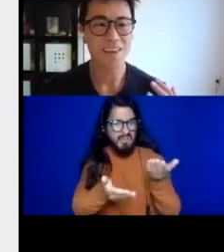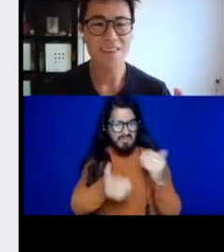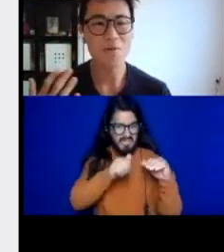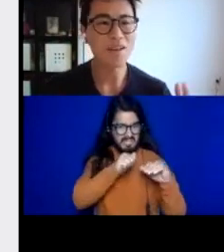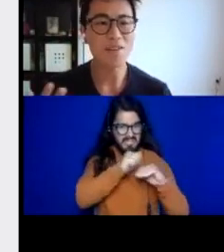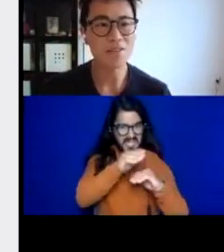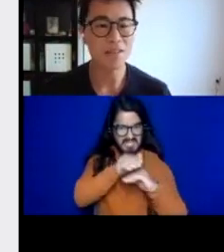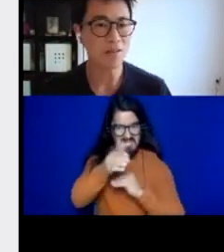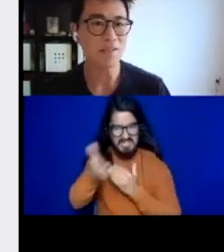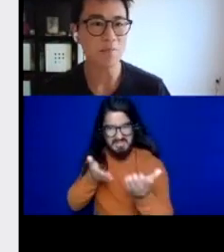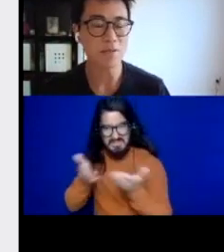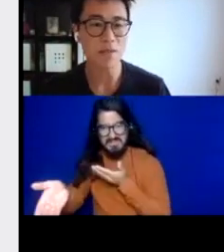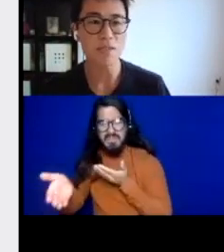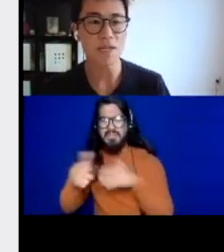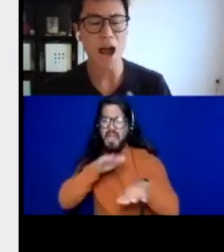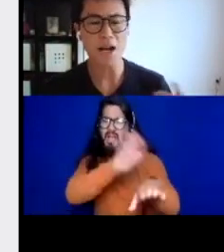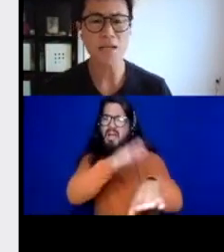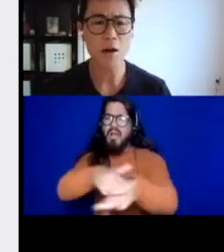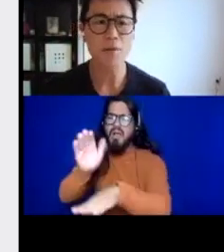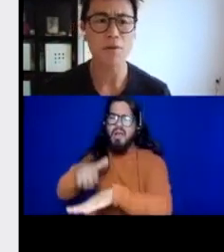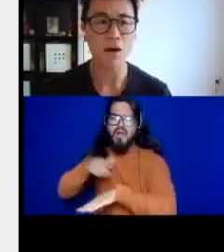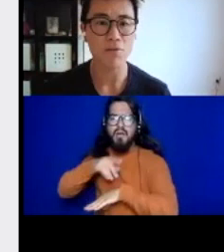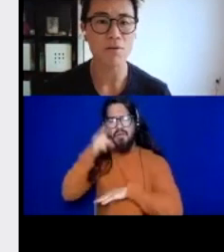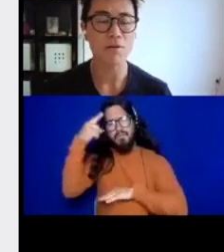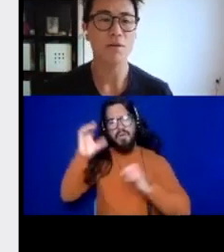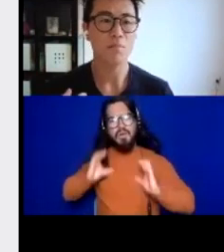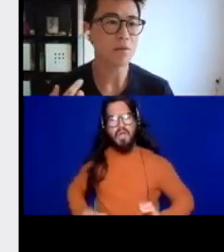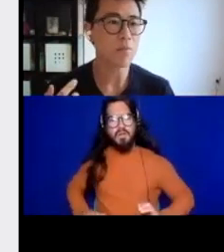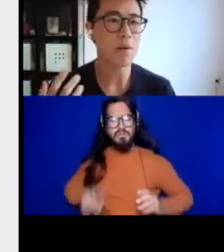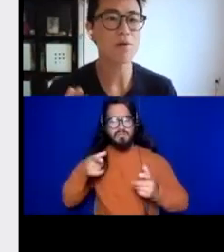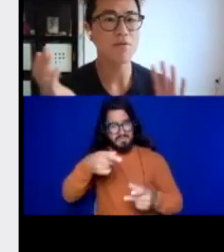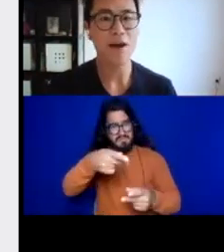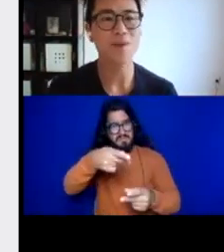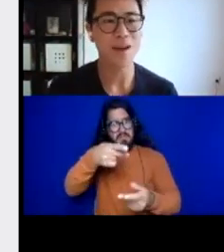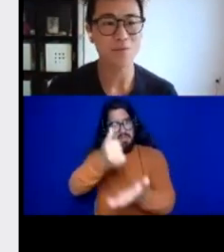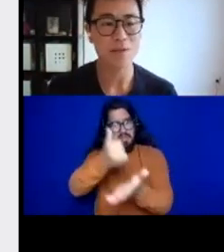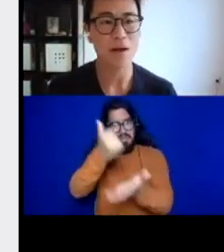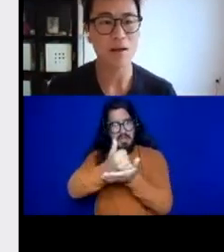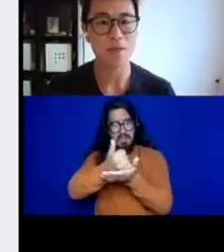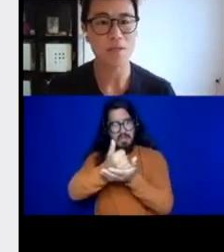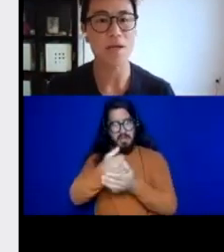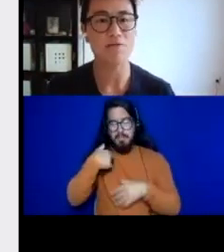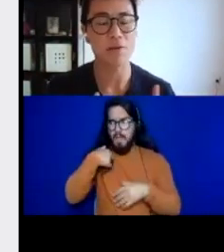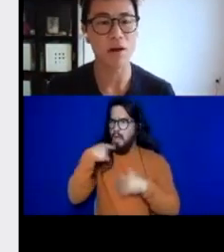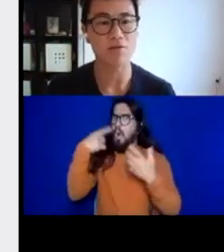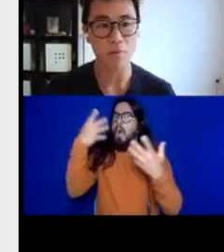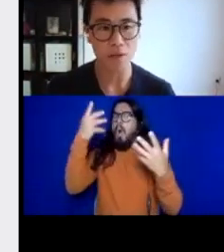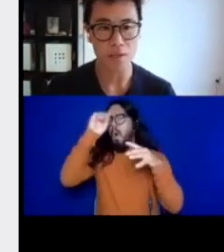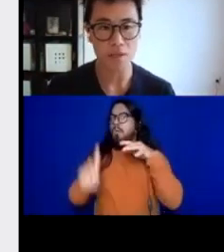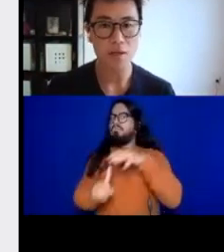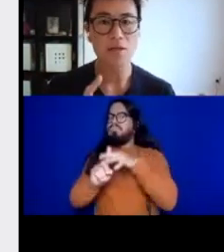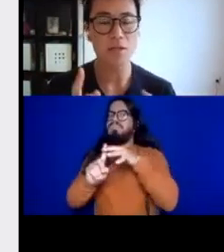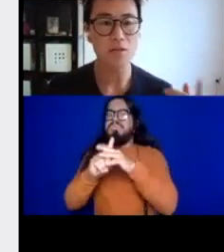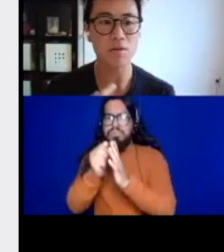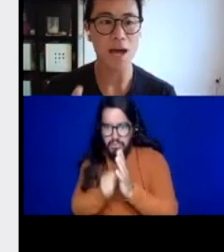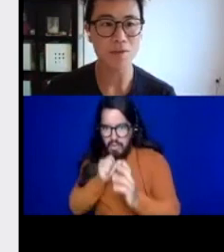estos mensajes que eran como alertando a sus clientes, y me ayudó a recuperar la memoria de tener cuentas